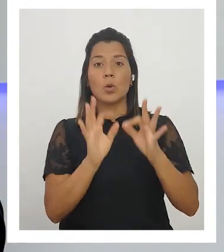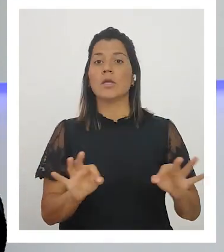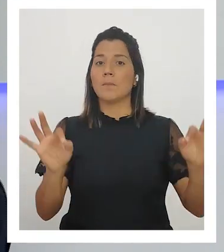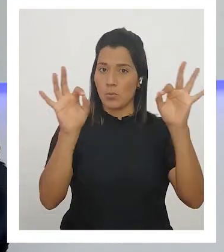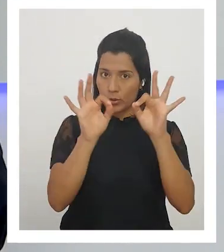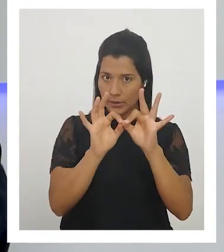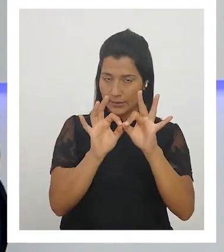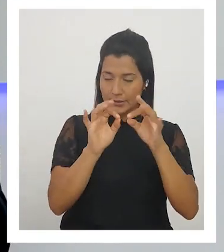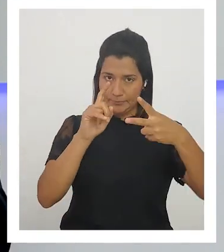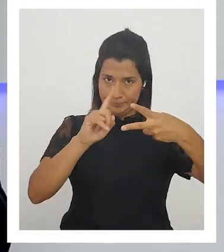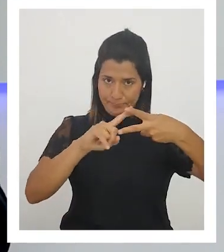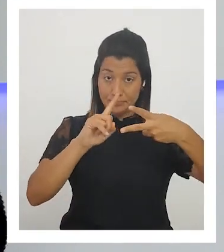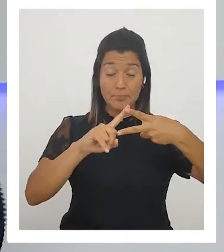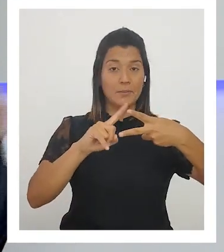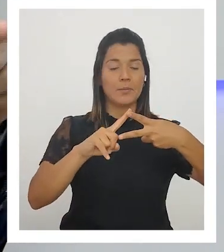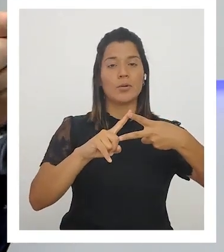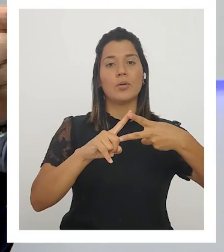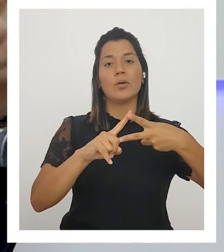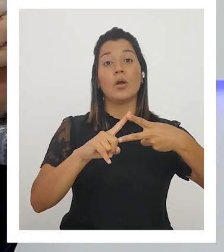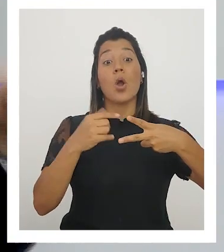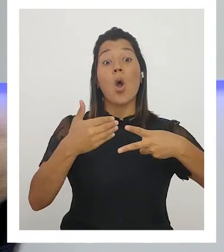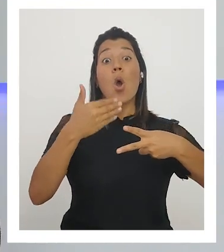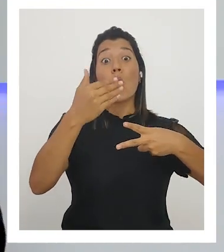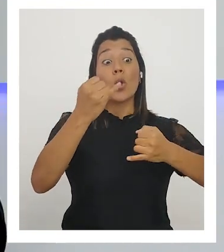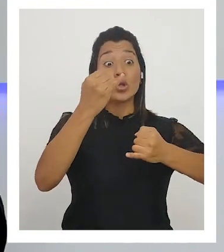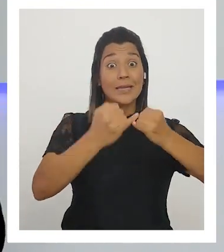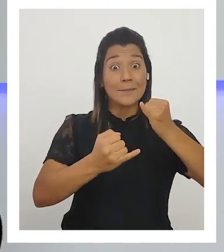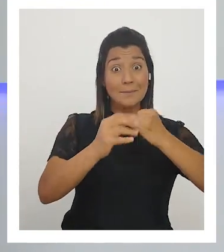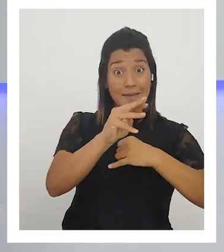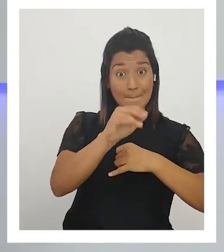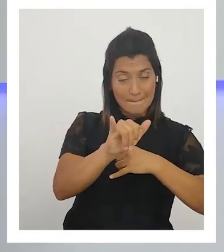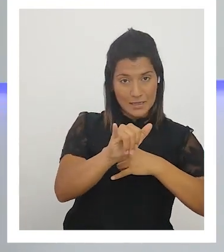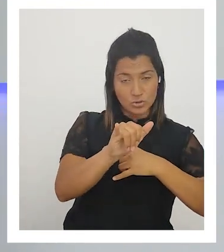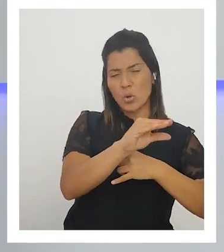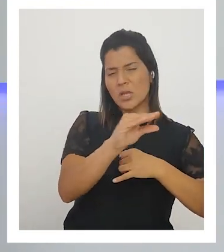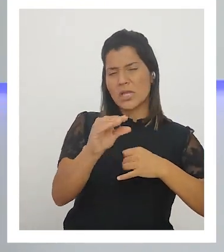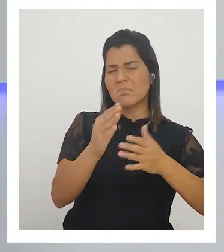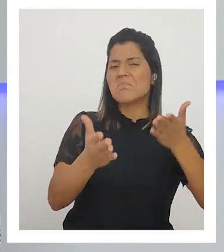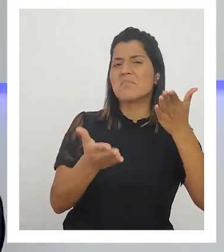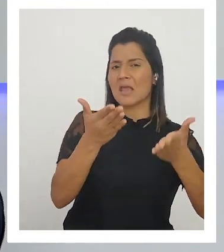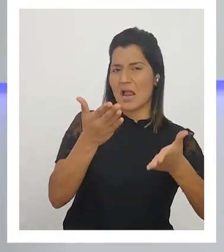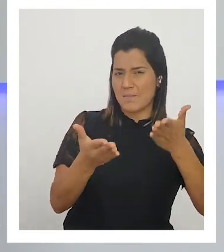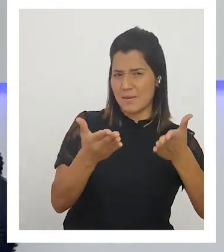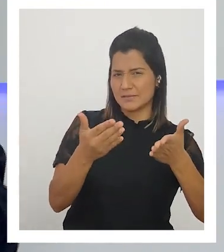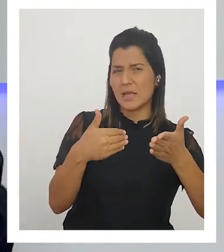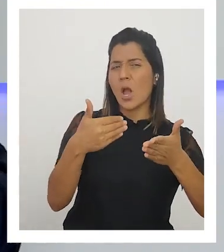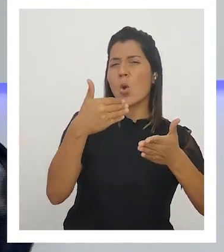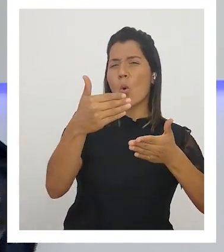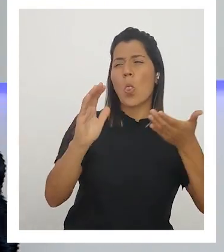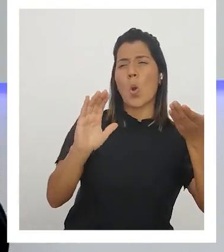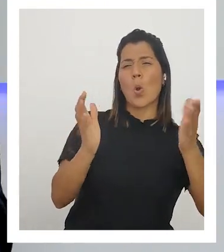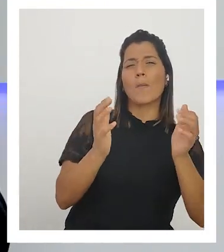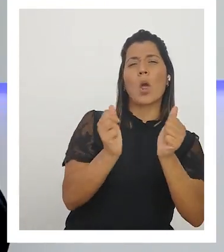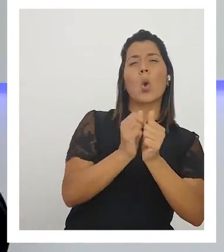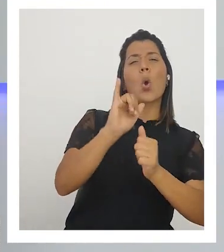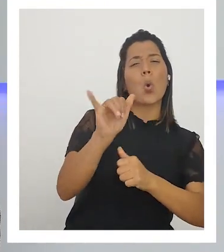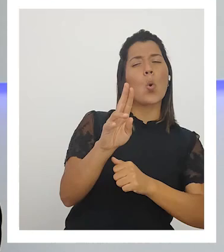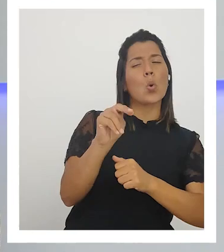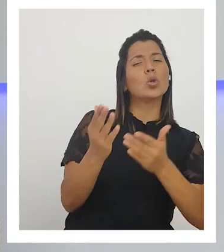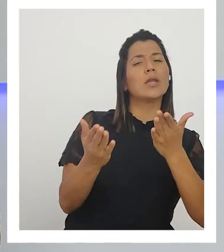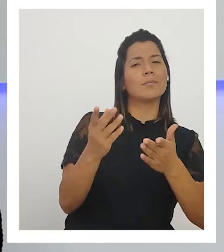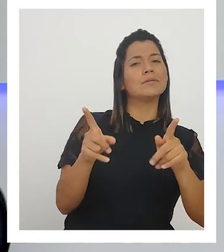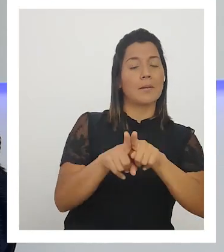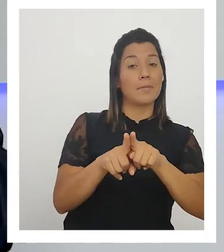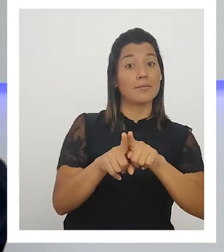importantísimas. Primero, que al cierre de mayo, y posiblemente cuando se haga el dato comparativo a junio también, somos